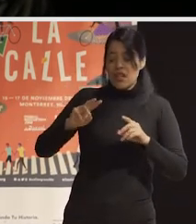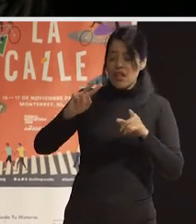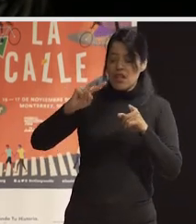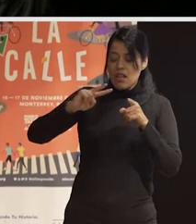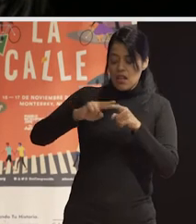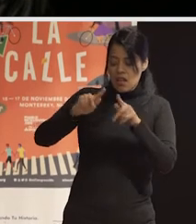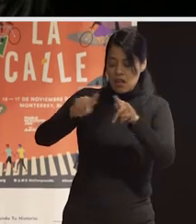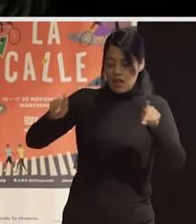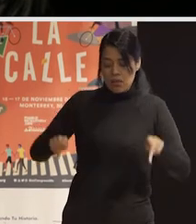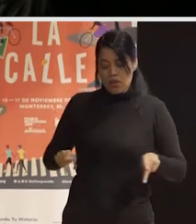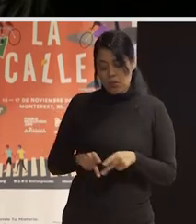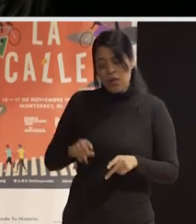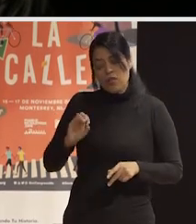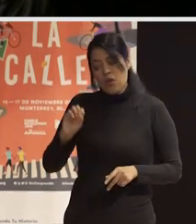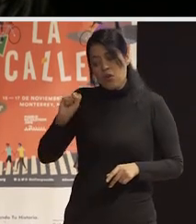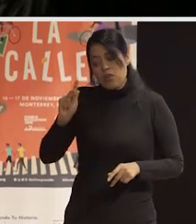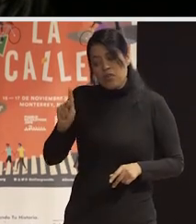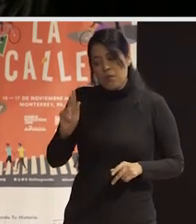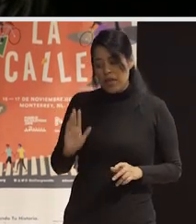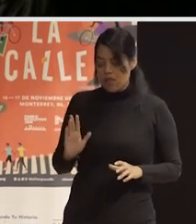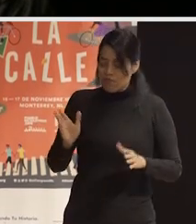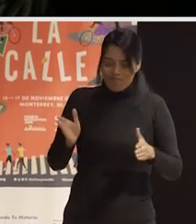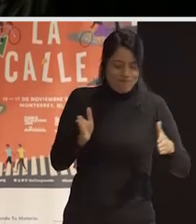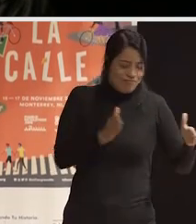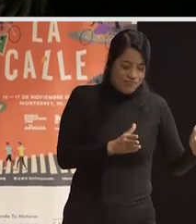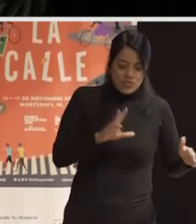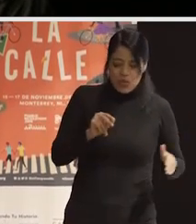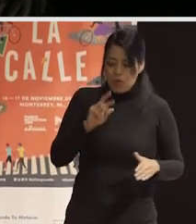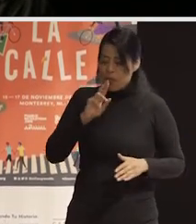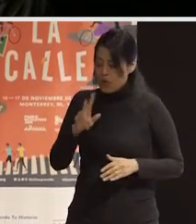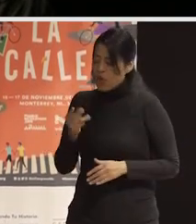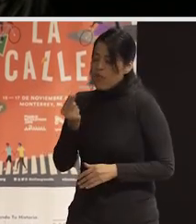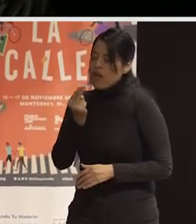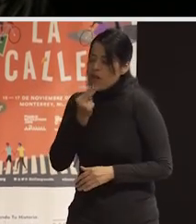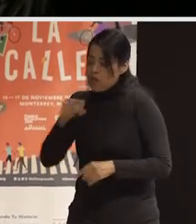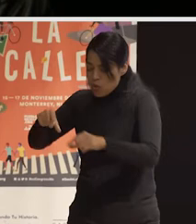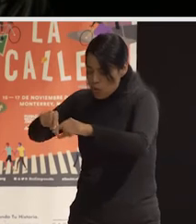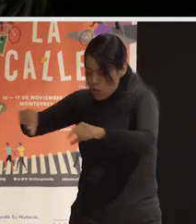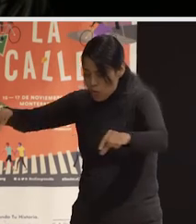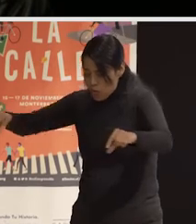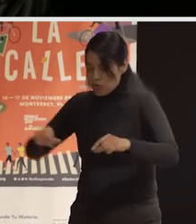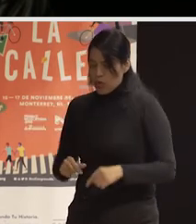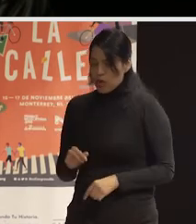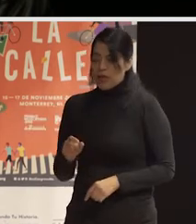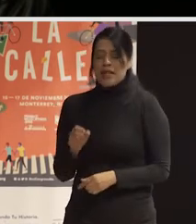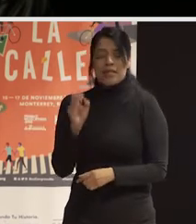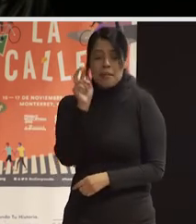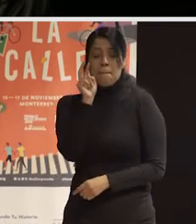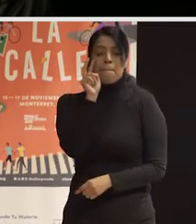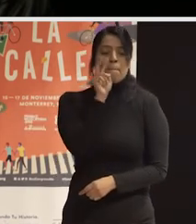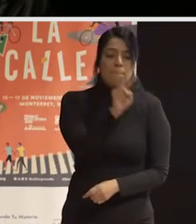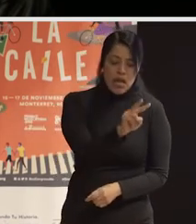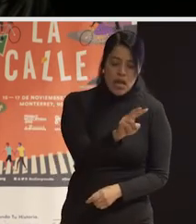pedro pero bueno esas cosas son creo que importantes de señalar voltear a ver